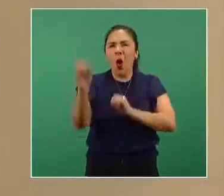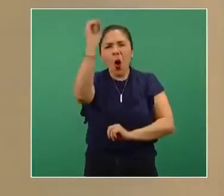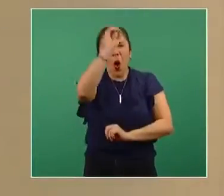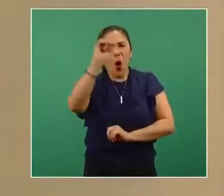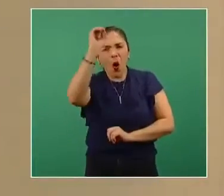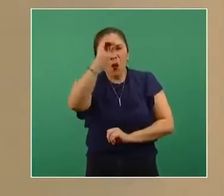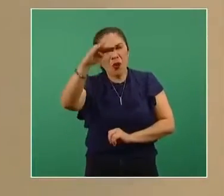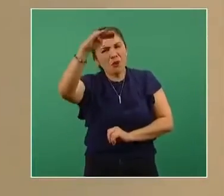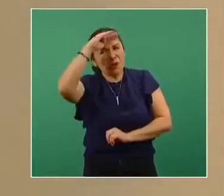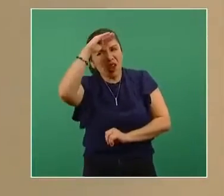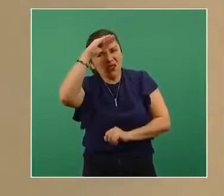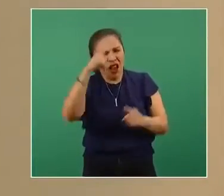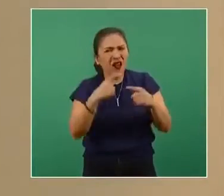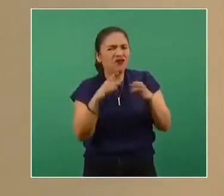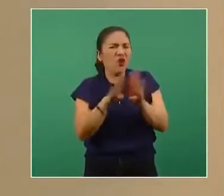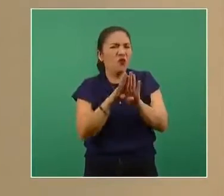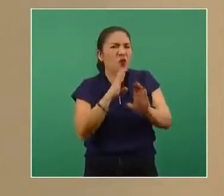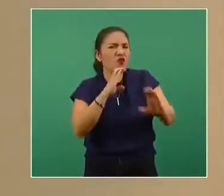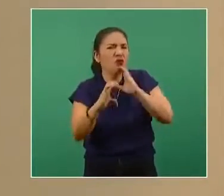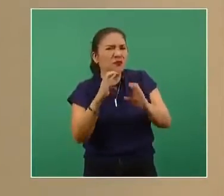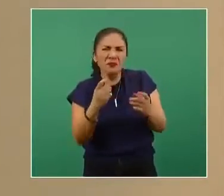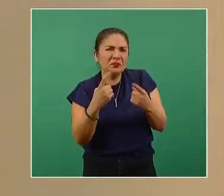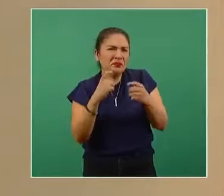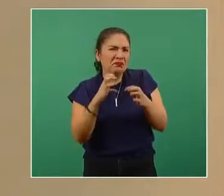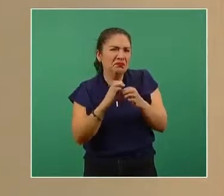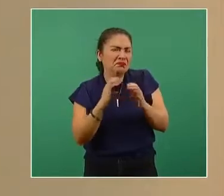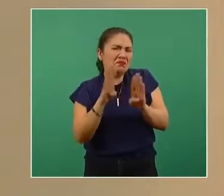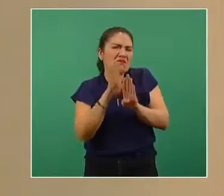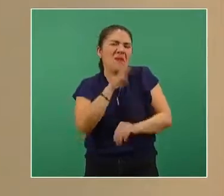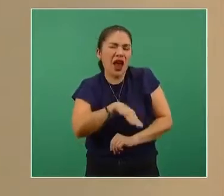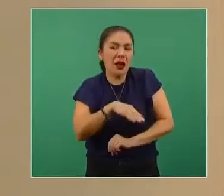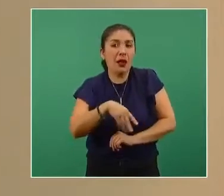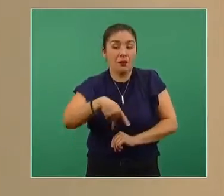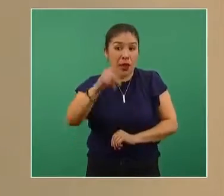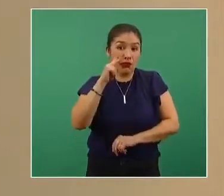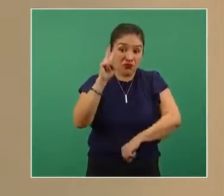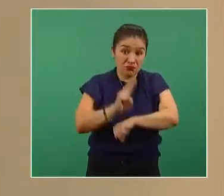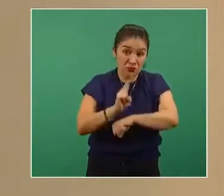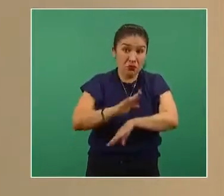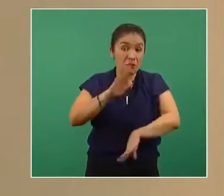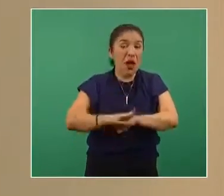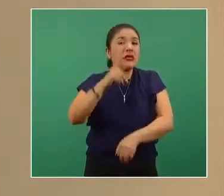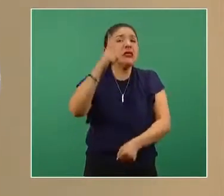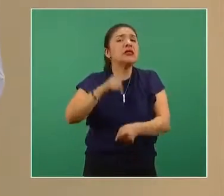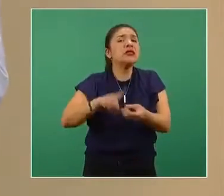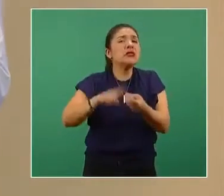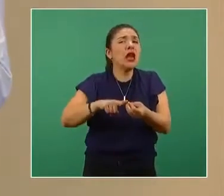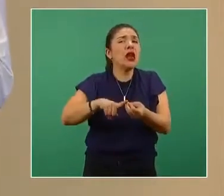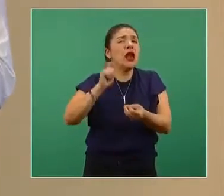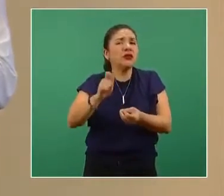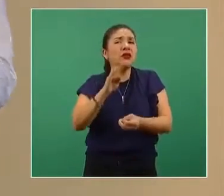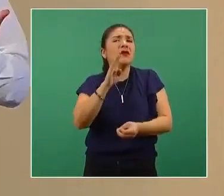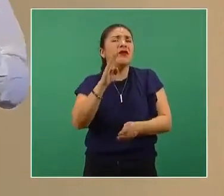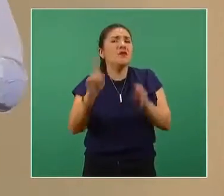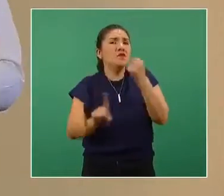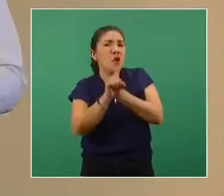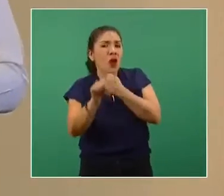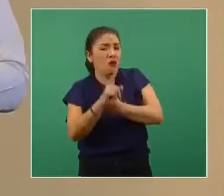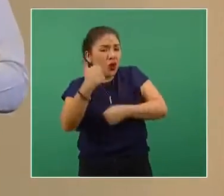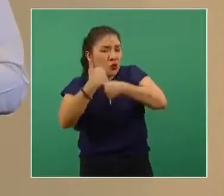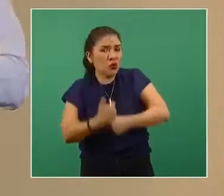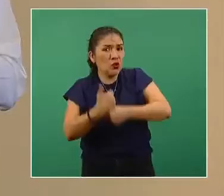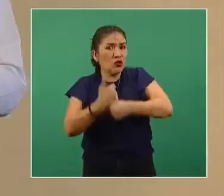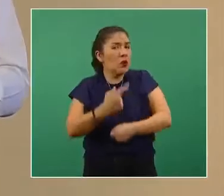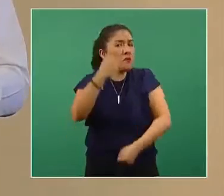unas descoordinaciones. Tengamos muy en cuenta, quien puede sufrir las desavenencias es el